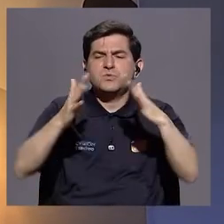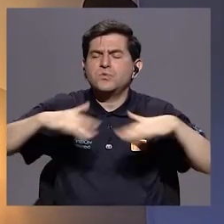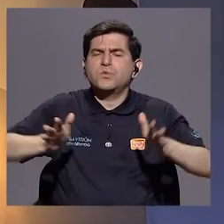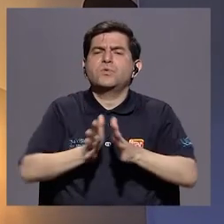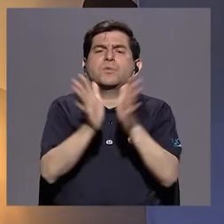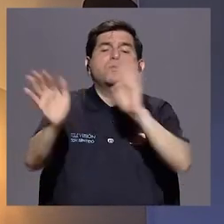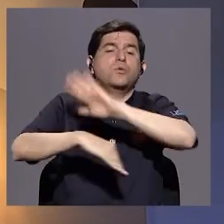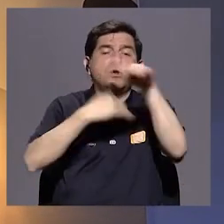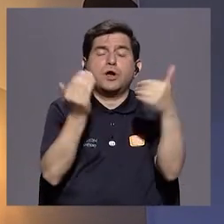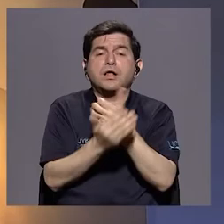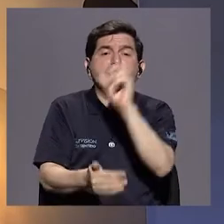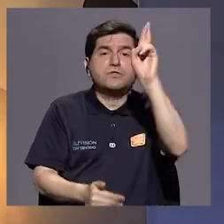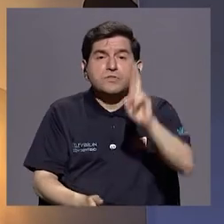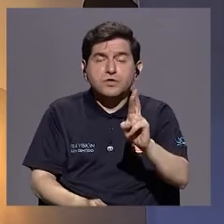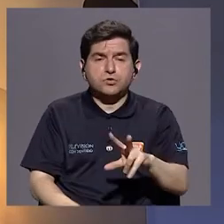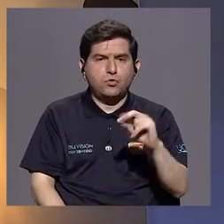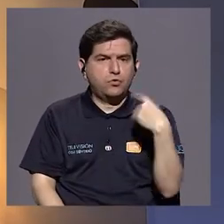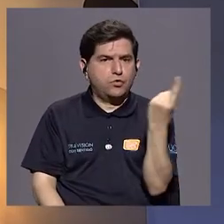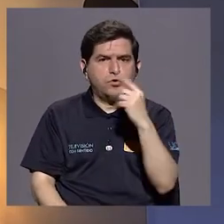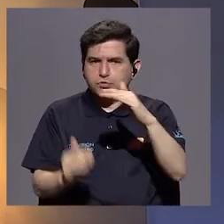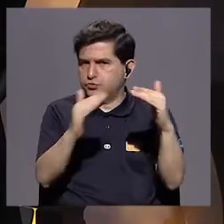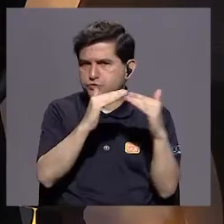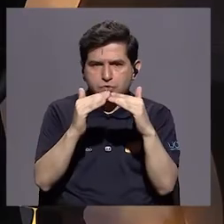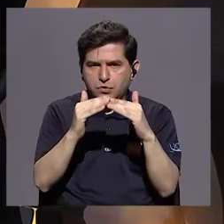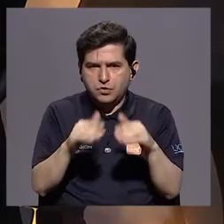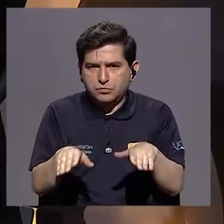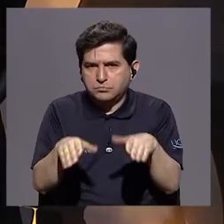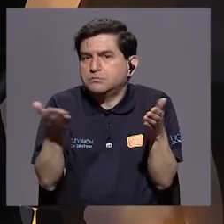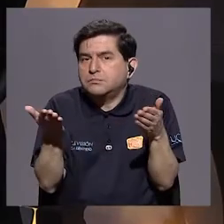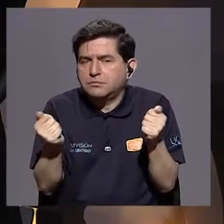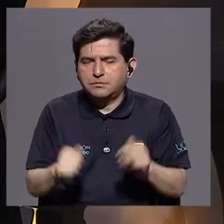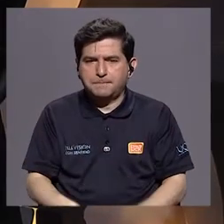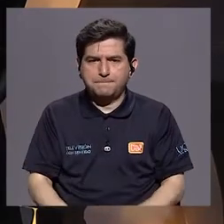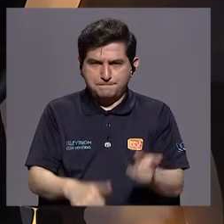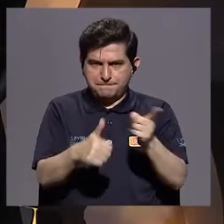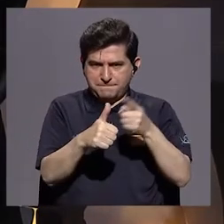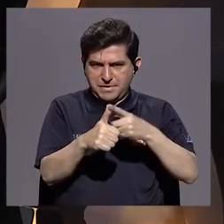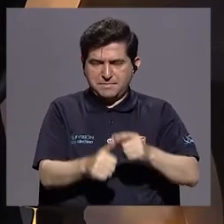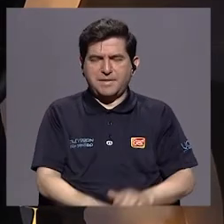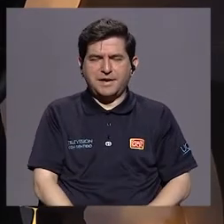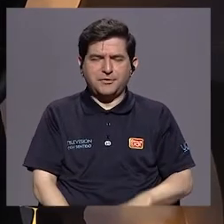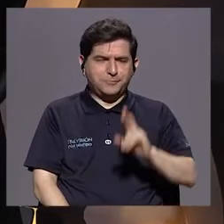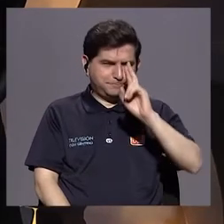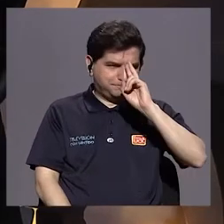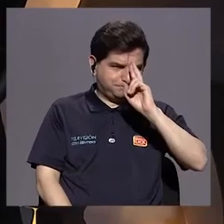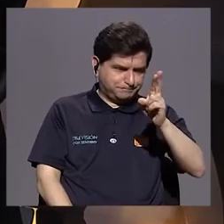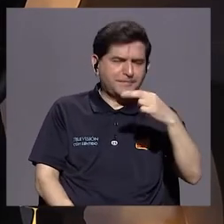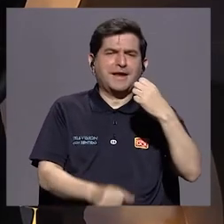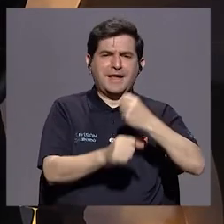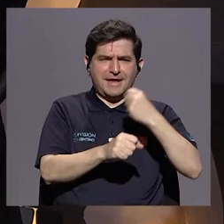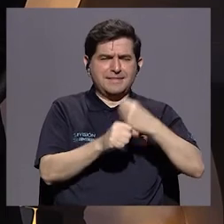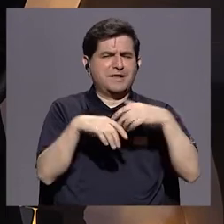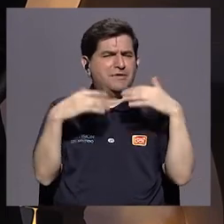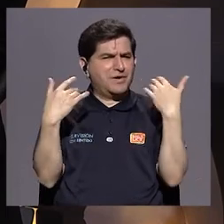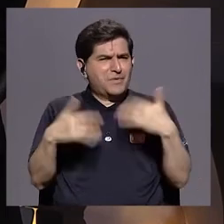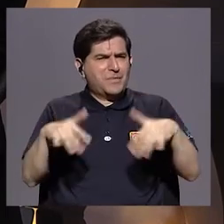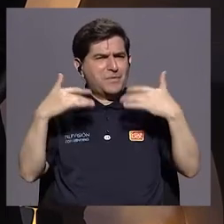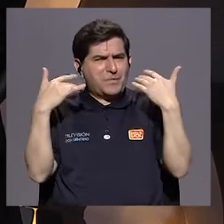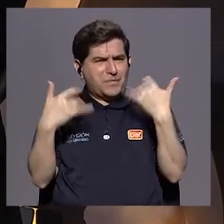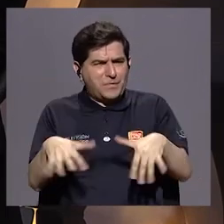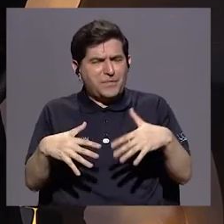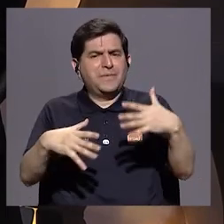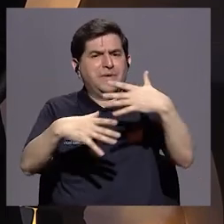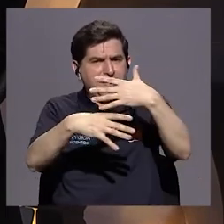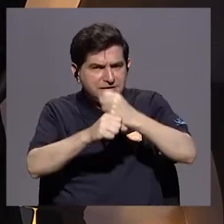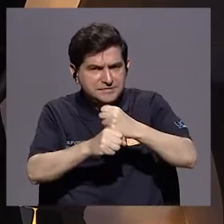públicos de toda costa rica y no solo de la ciudad yo creo que primero ejemplo conocer el esfuerzo inmenso que se ha